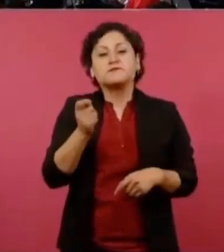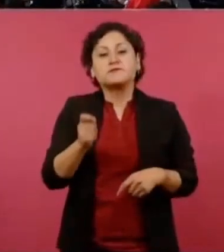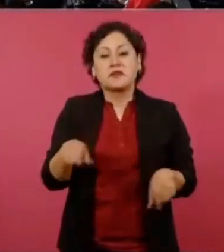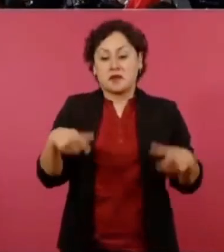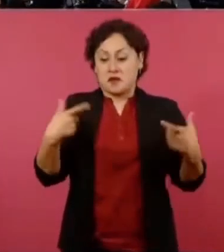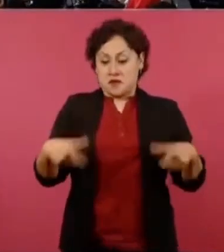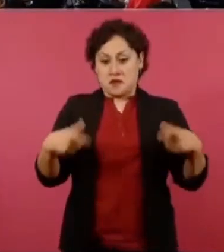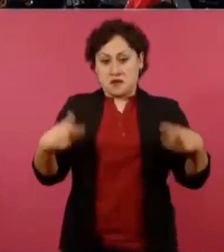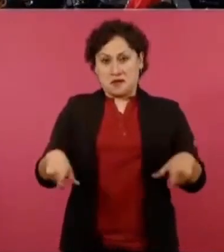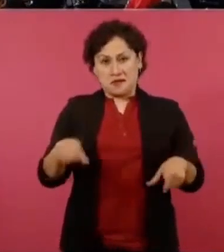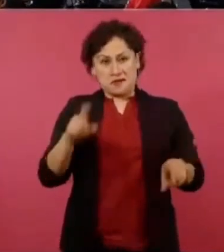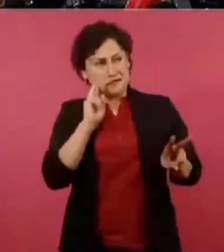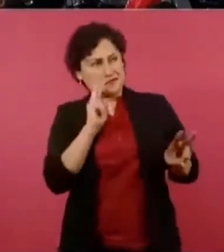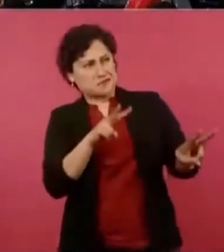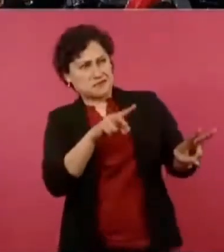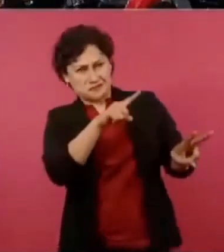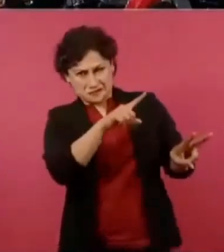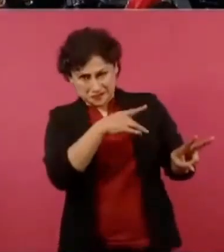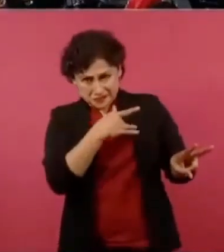bienestar,